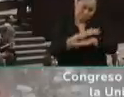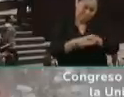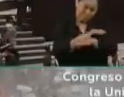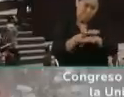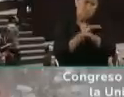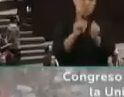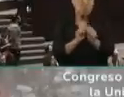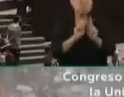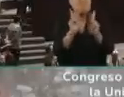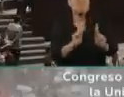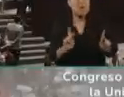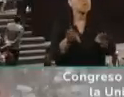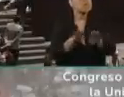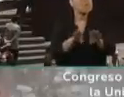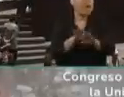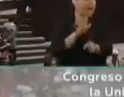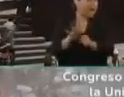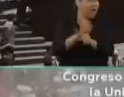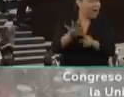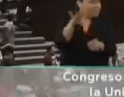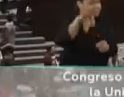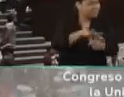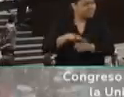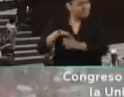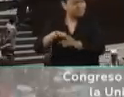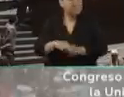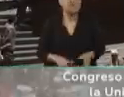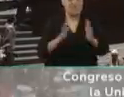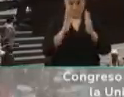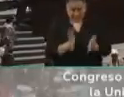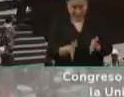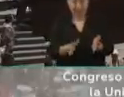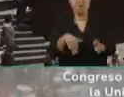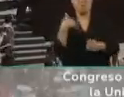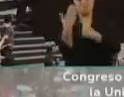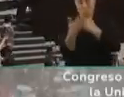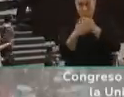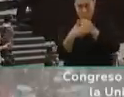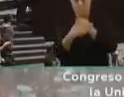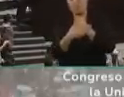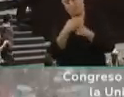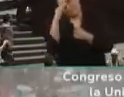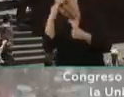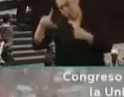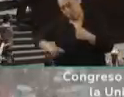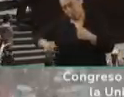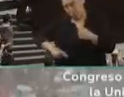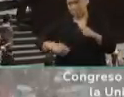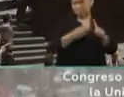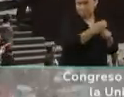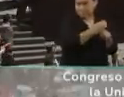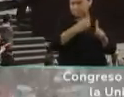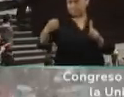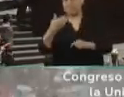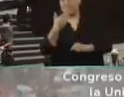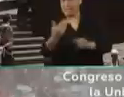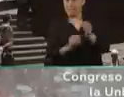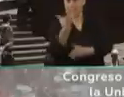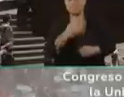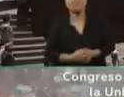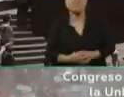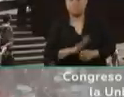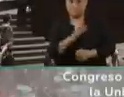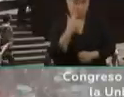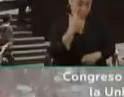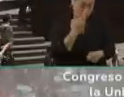por la vía pacífica. Y estamos instalando y construyendo un nuevo Estado mexicano. Pero miren los resultados